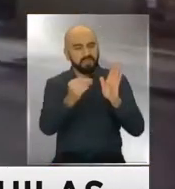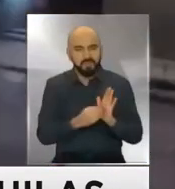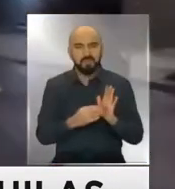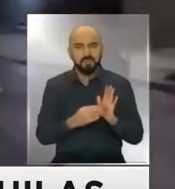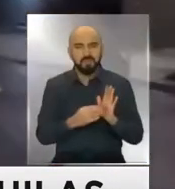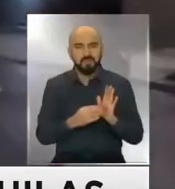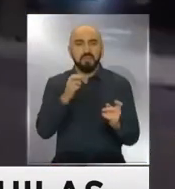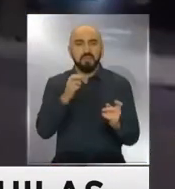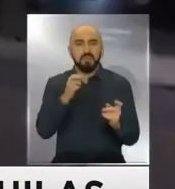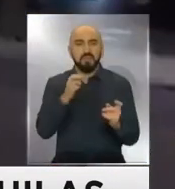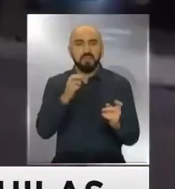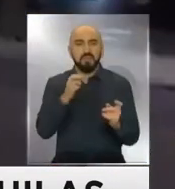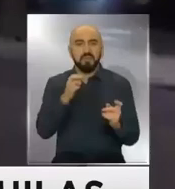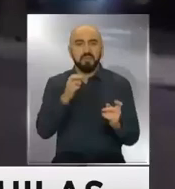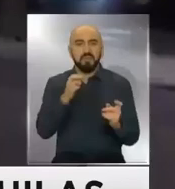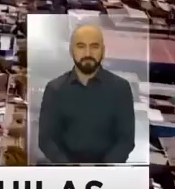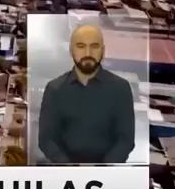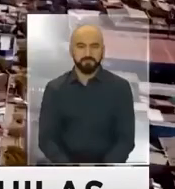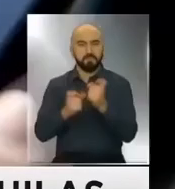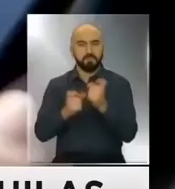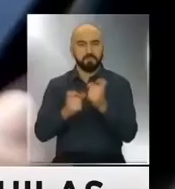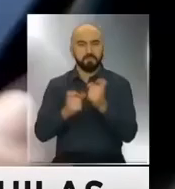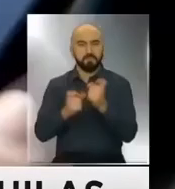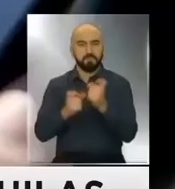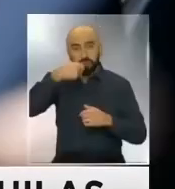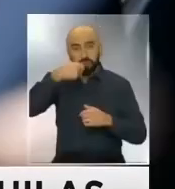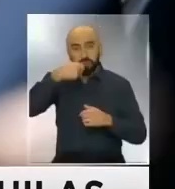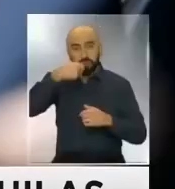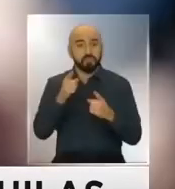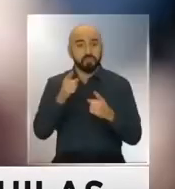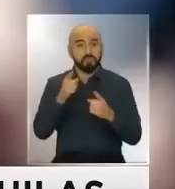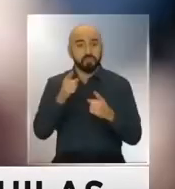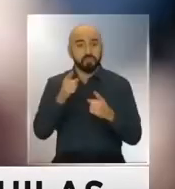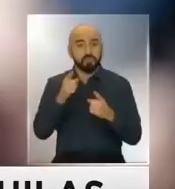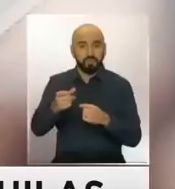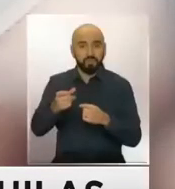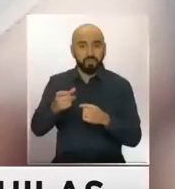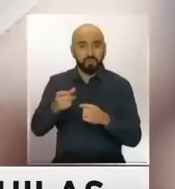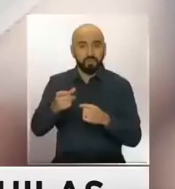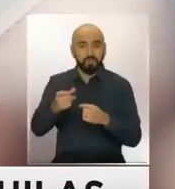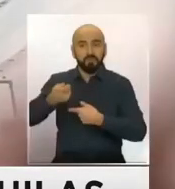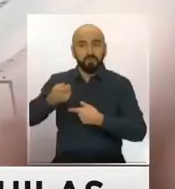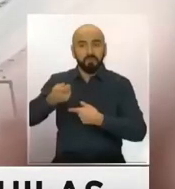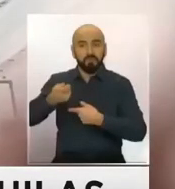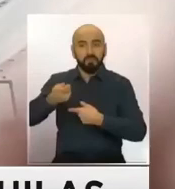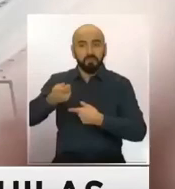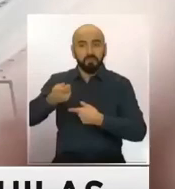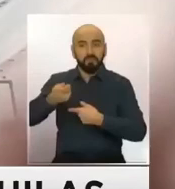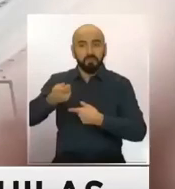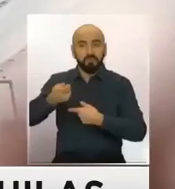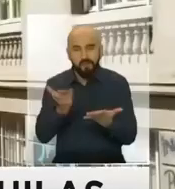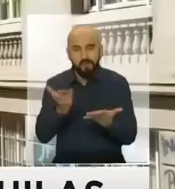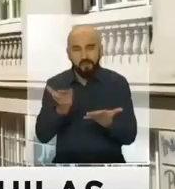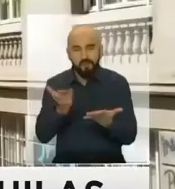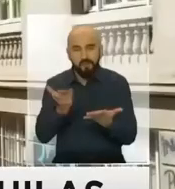Si hay gente que quiere consumir droga, el traficante va a buscar una modalidad para poder desarrollar este tráfico. Y hoy en día, con